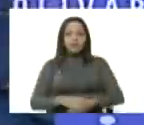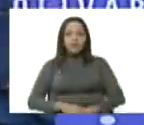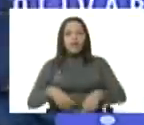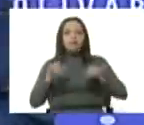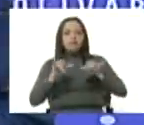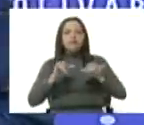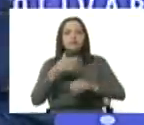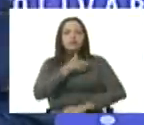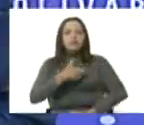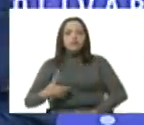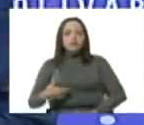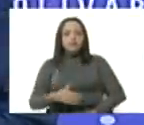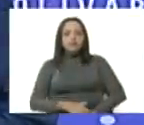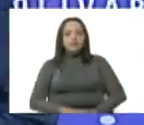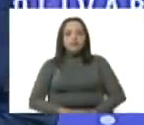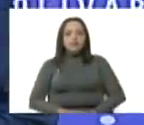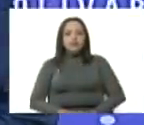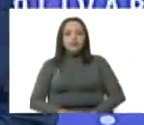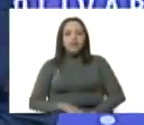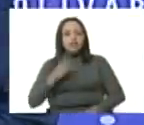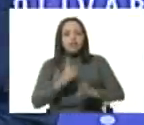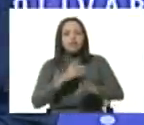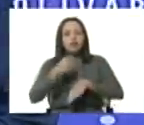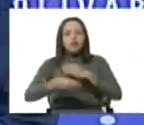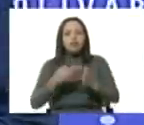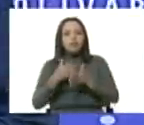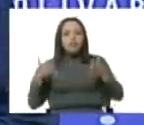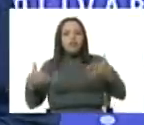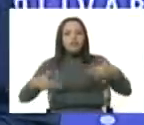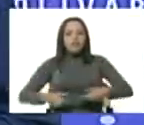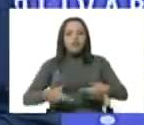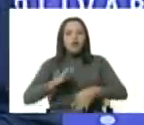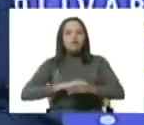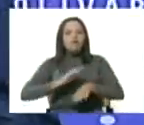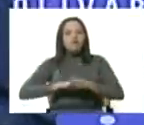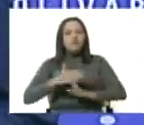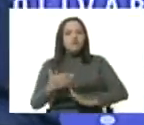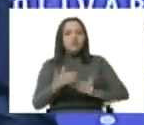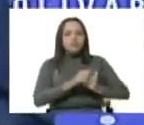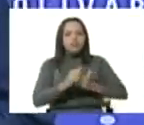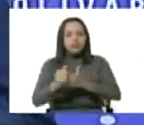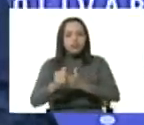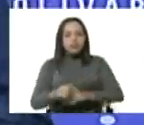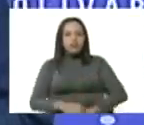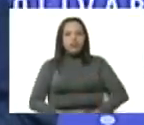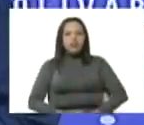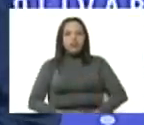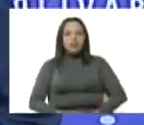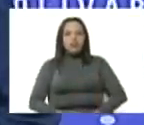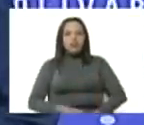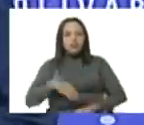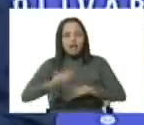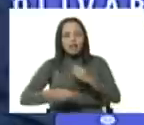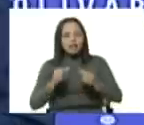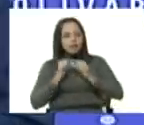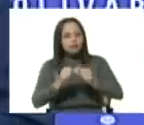Tenemos que hacer un gran esfuerzo porque el legado sea continuo, permanente,